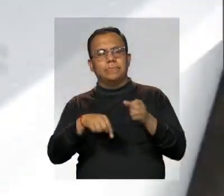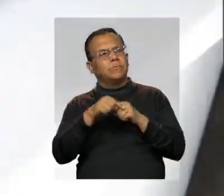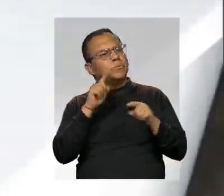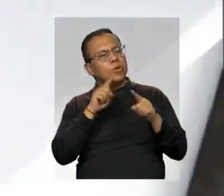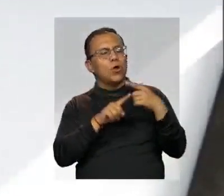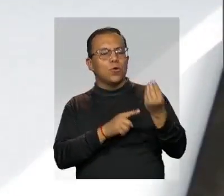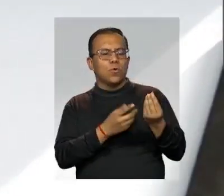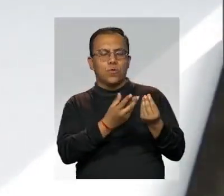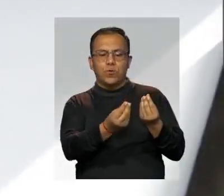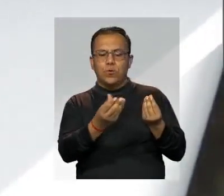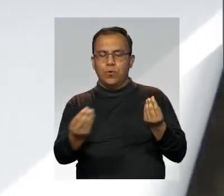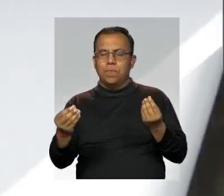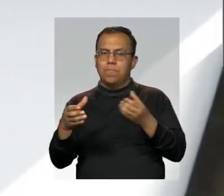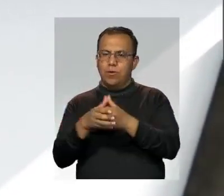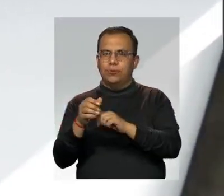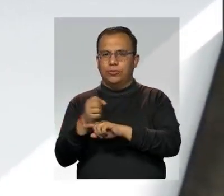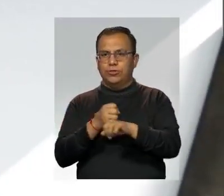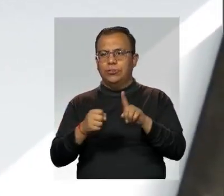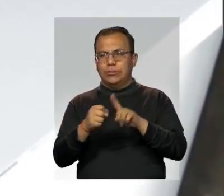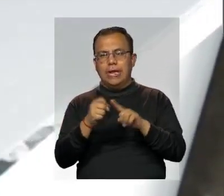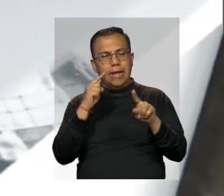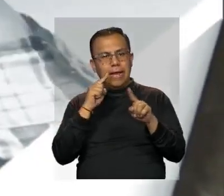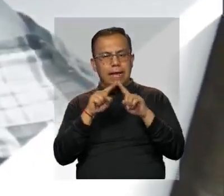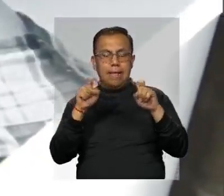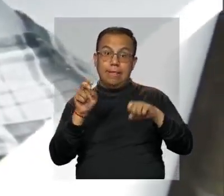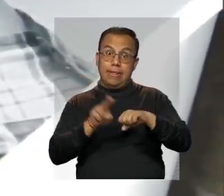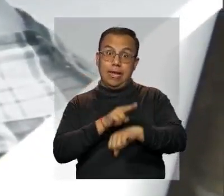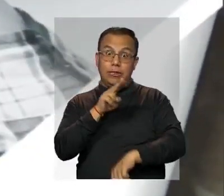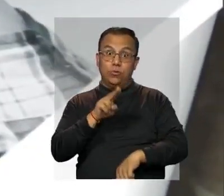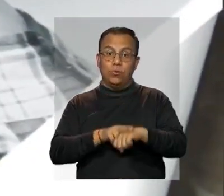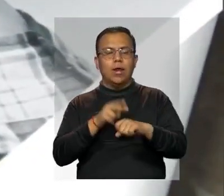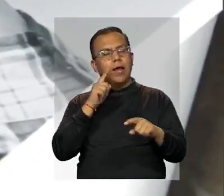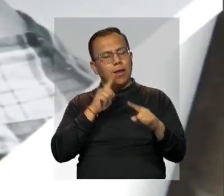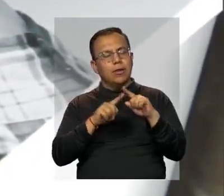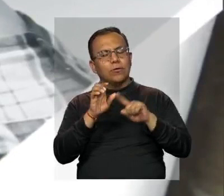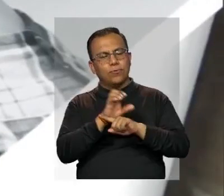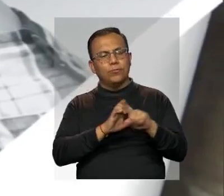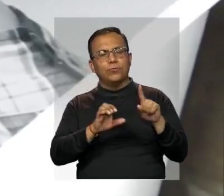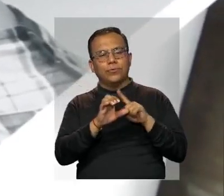grupos sociales generamos de manera natural cultura